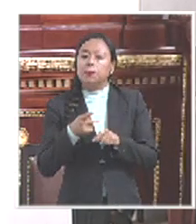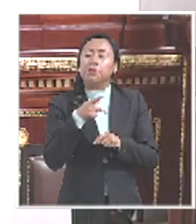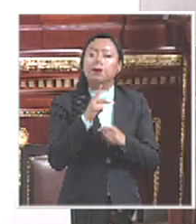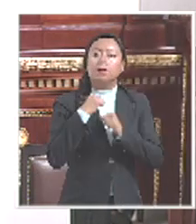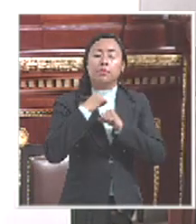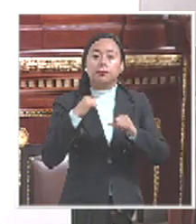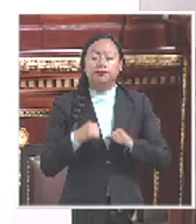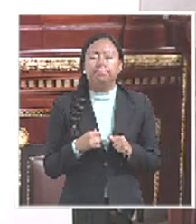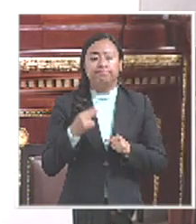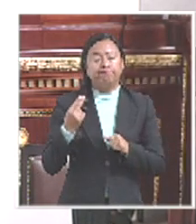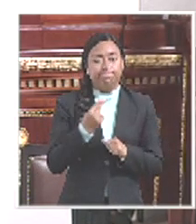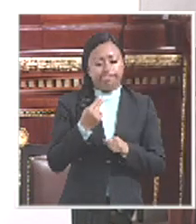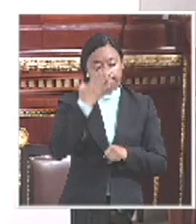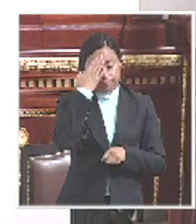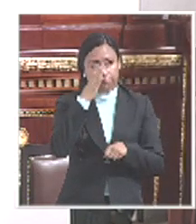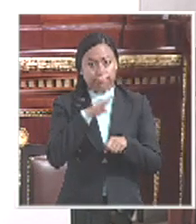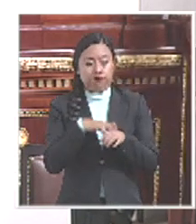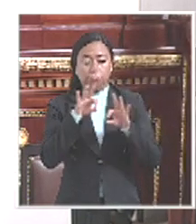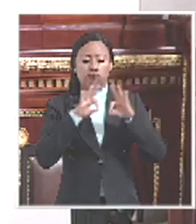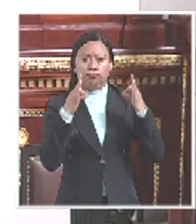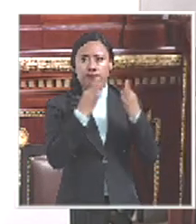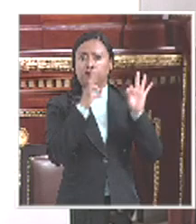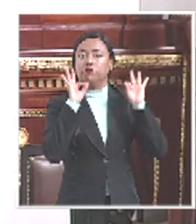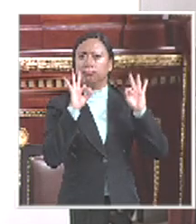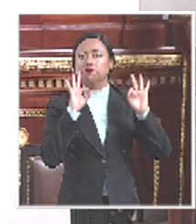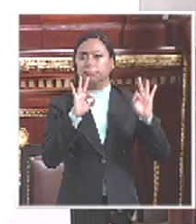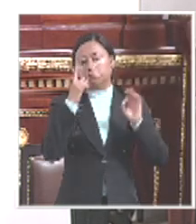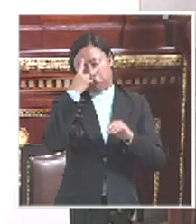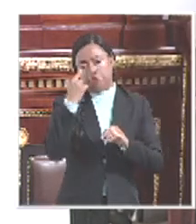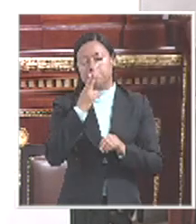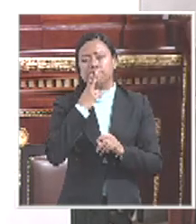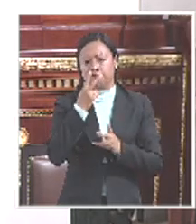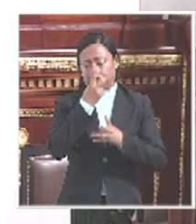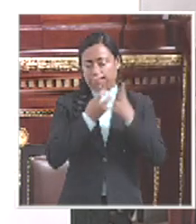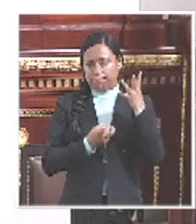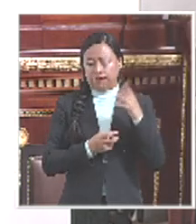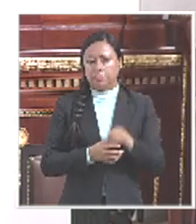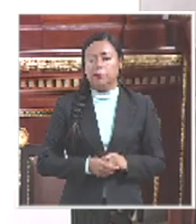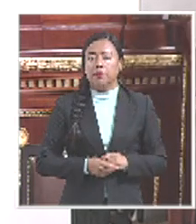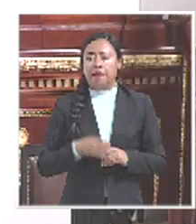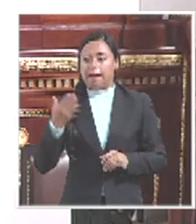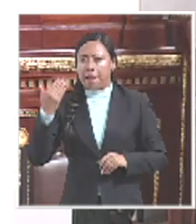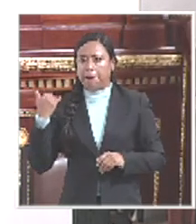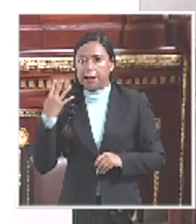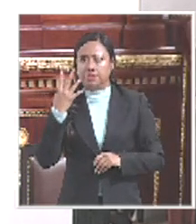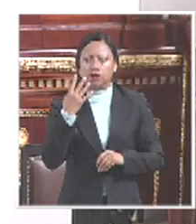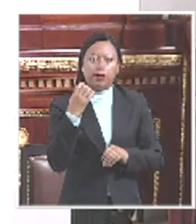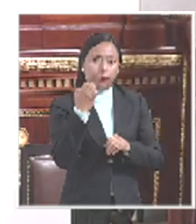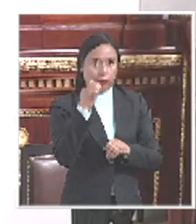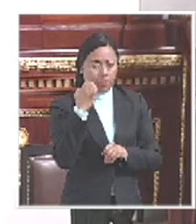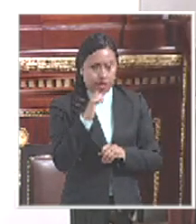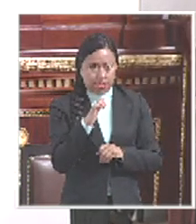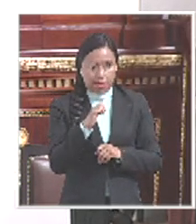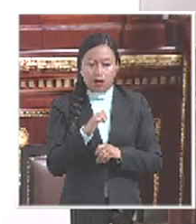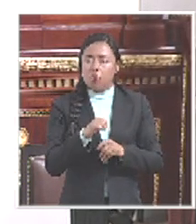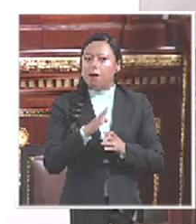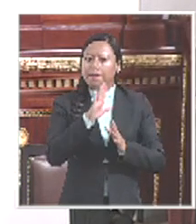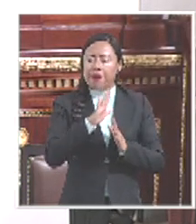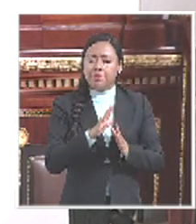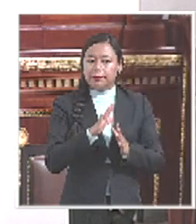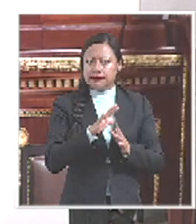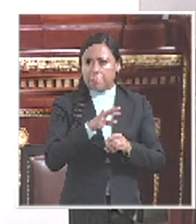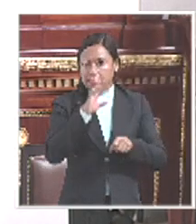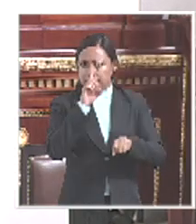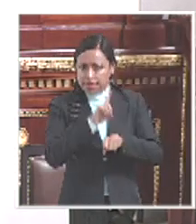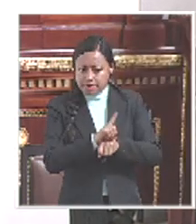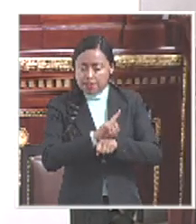formatos adecuados para hacer uso de estos. El pasado 4 de enero se celebró el Día Mundial del Braille, con la intención